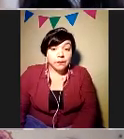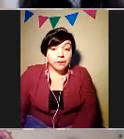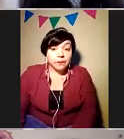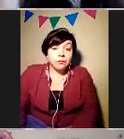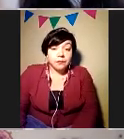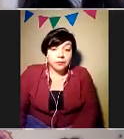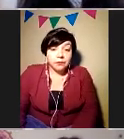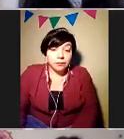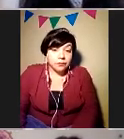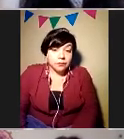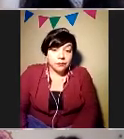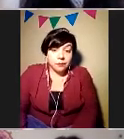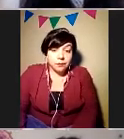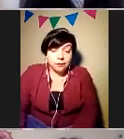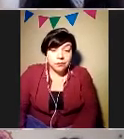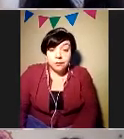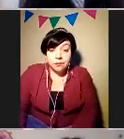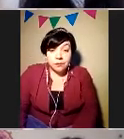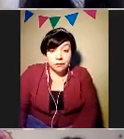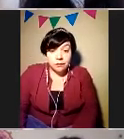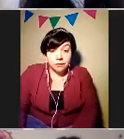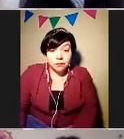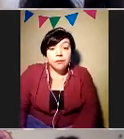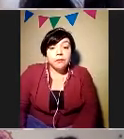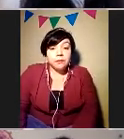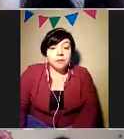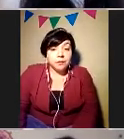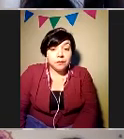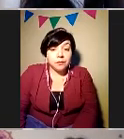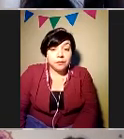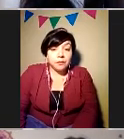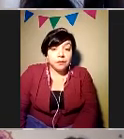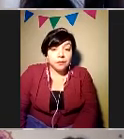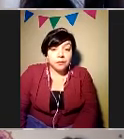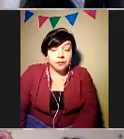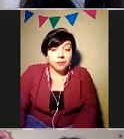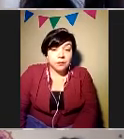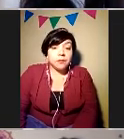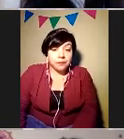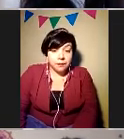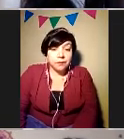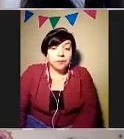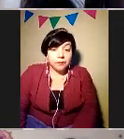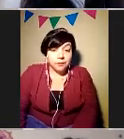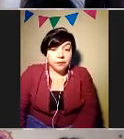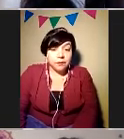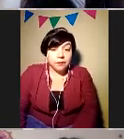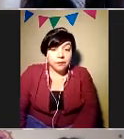Y como todos están obligados, si cobra un poco más caro, nadie va a querer tu trabajo. Entonces, al final, están obligadas a permanecer en este circuito de